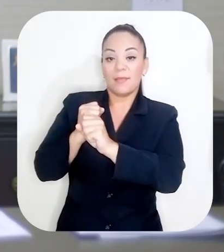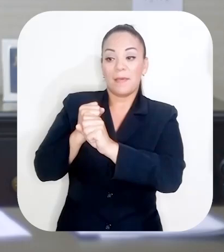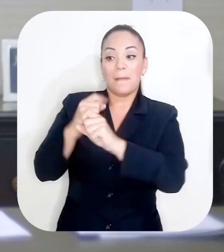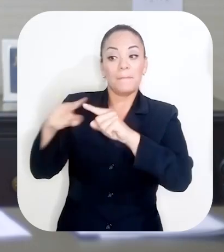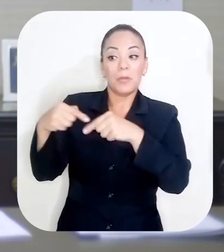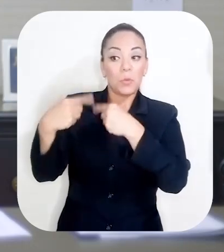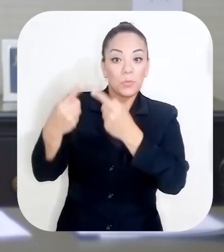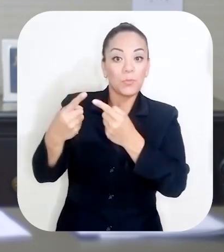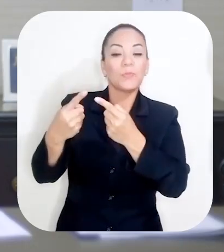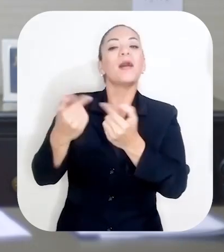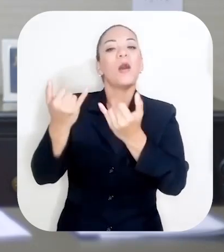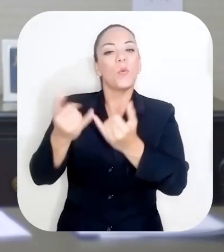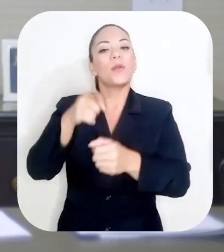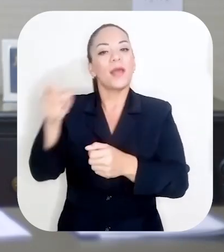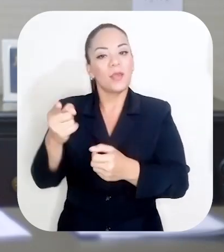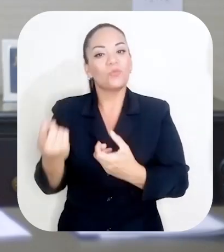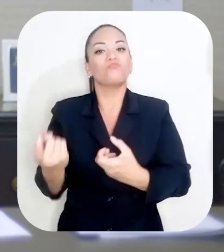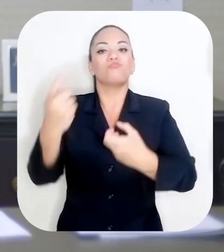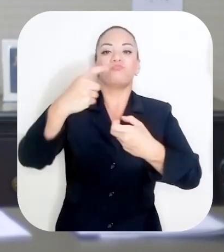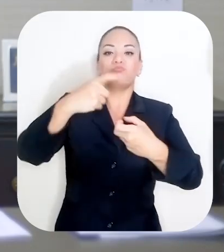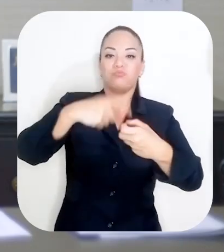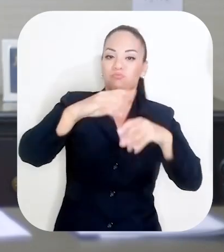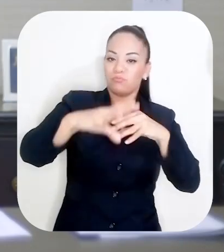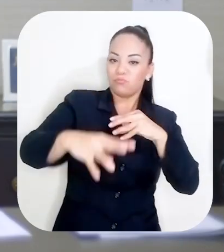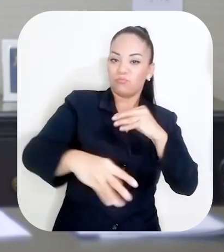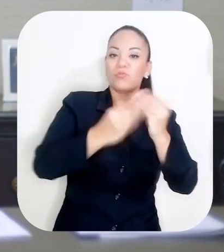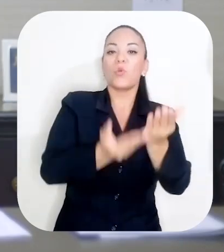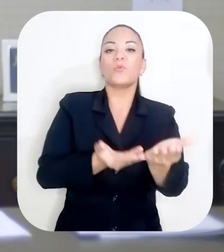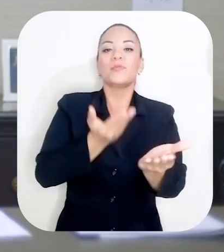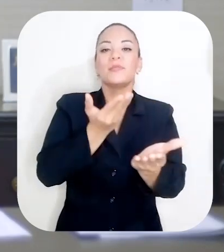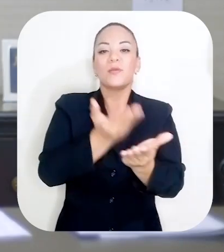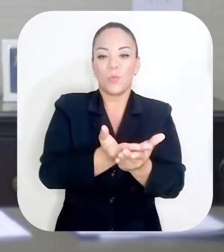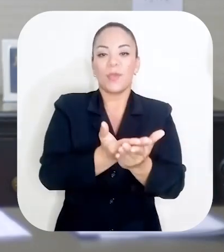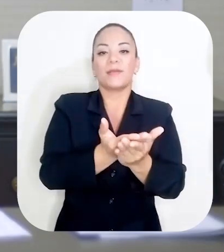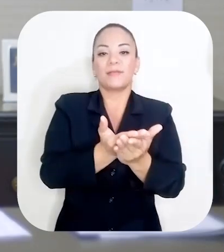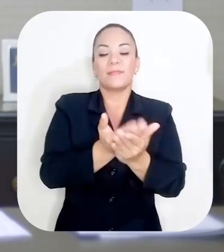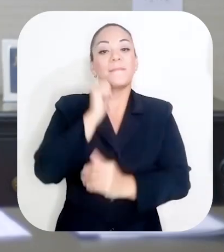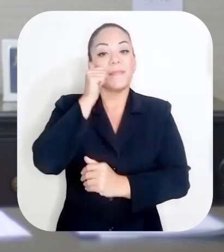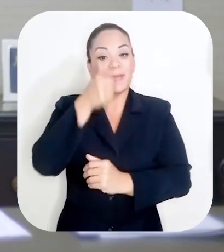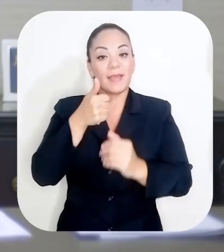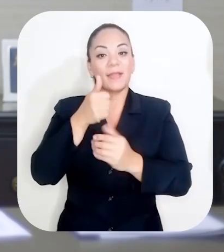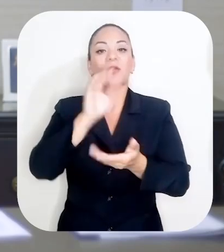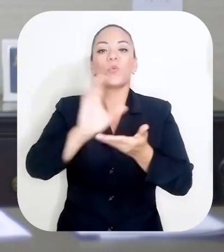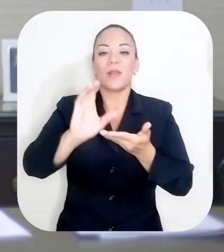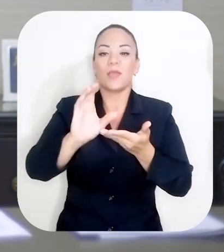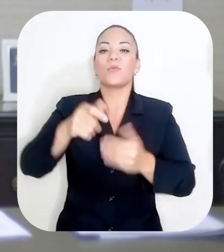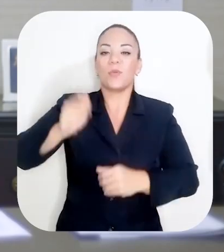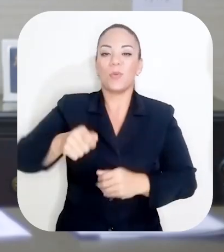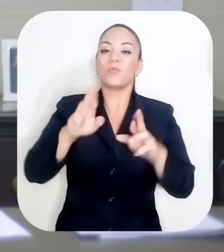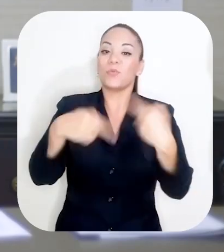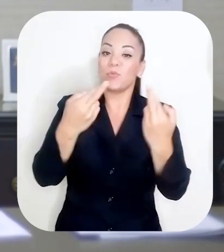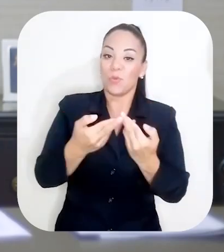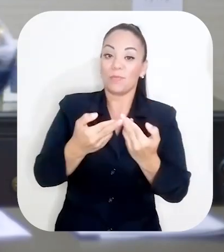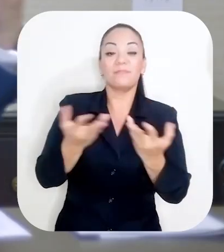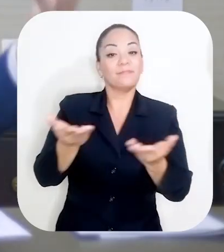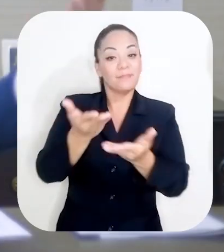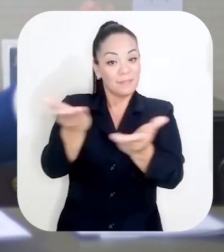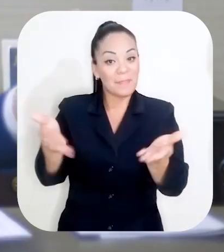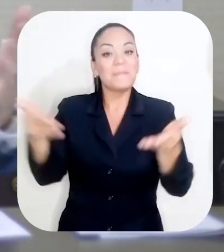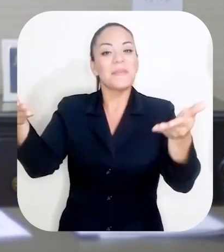nos aquejan pero que quieren sumarse de nuevo a contribuir y a proponer mañana en el colegio de abogados